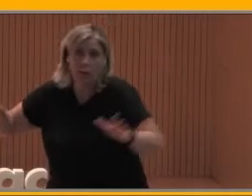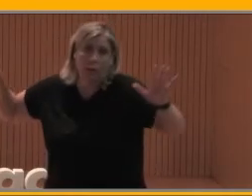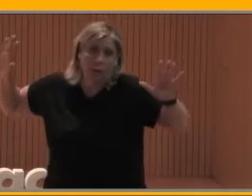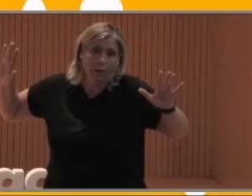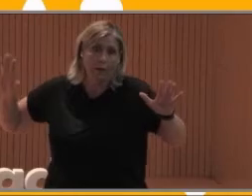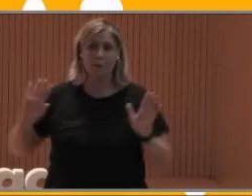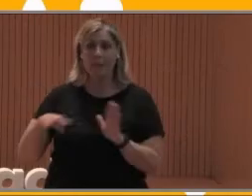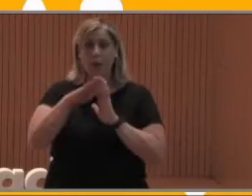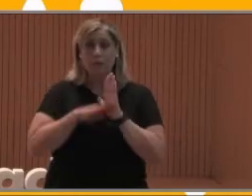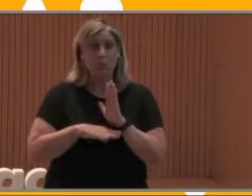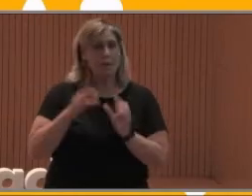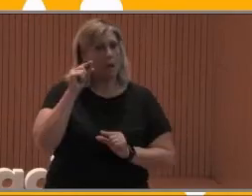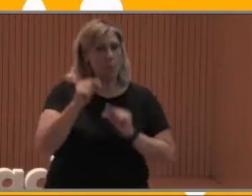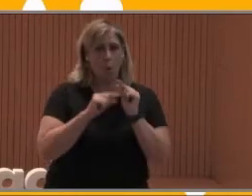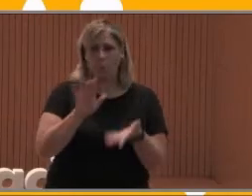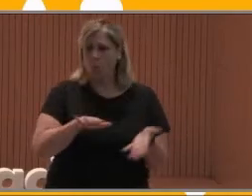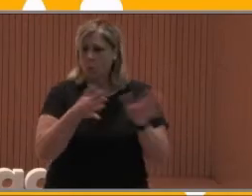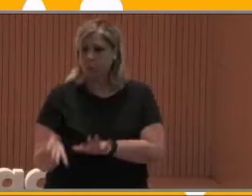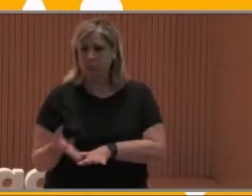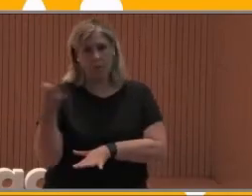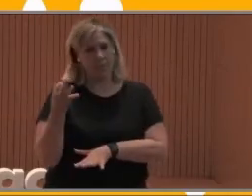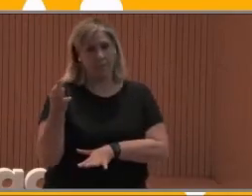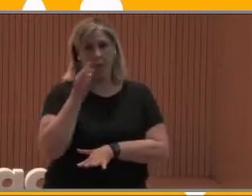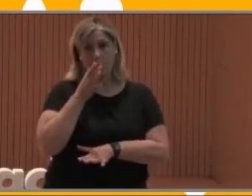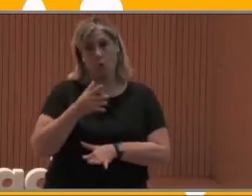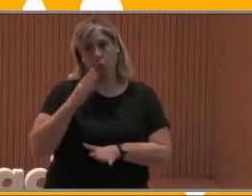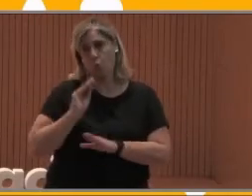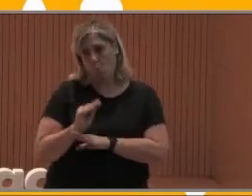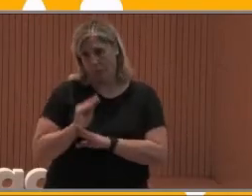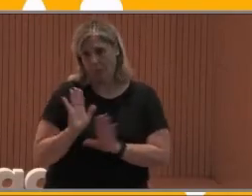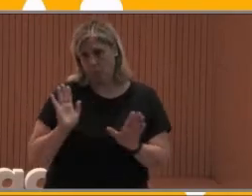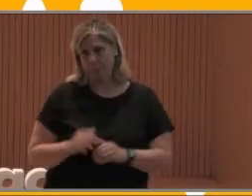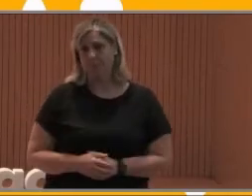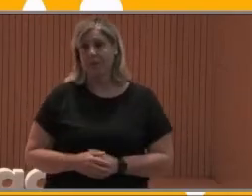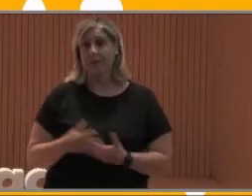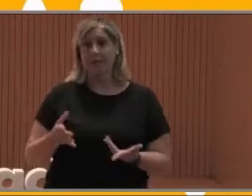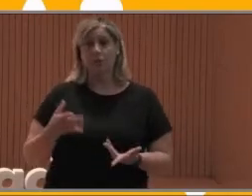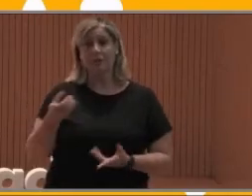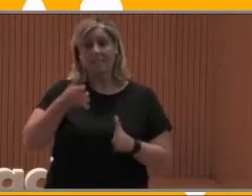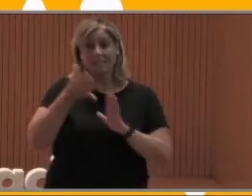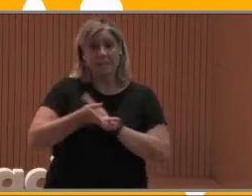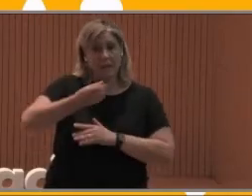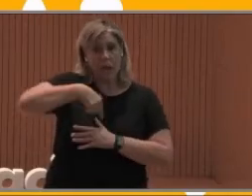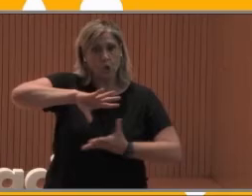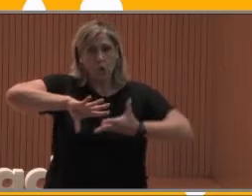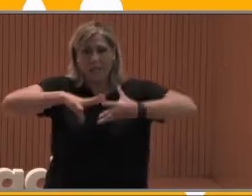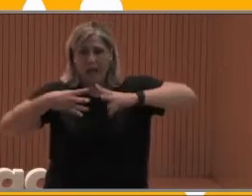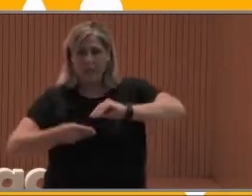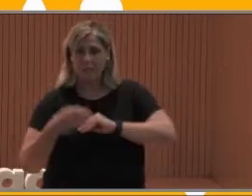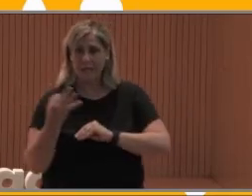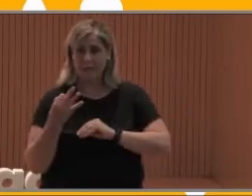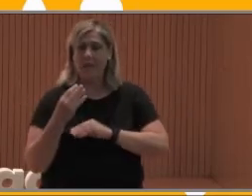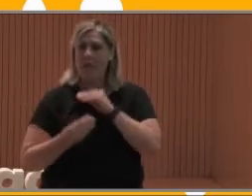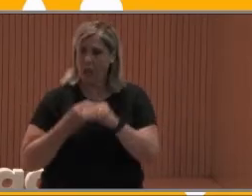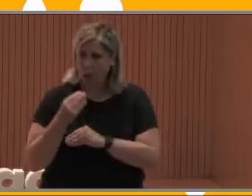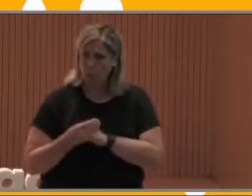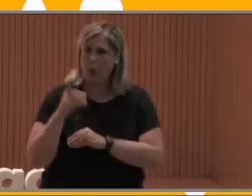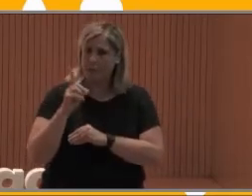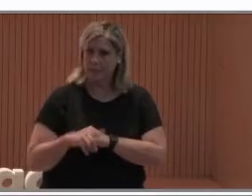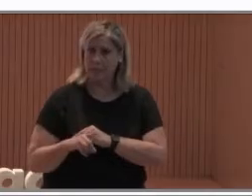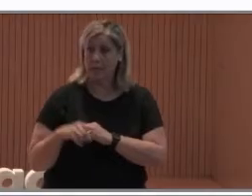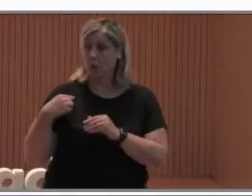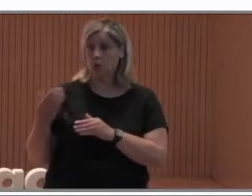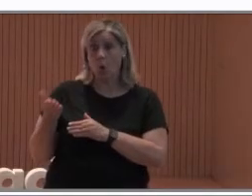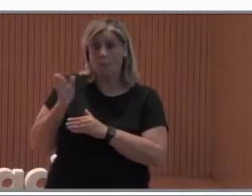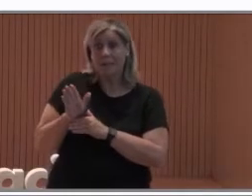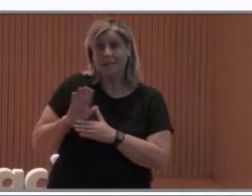medidas que cada vez va a haber que tomar más. Bueno, visto eso, tenemos que adaptarnos y actuar. Y os lo he planteado a través